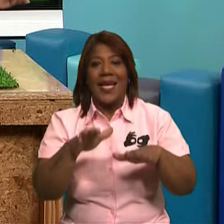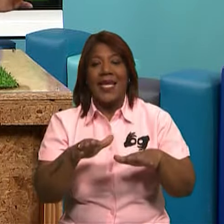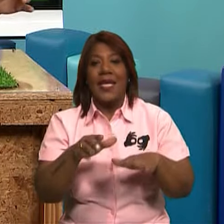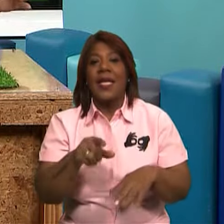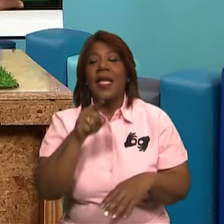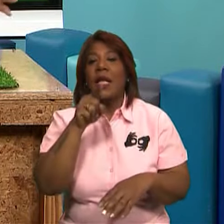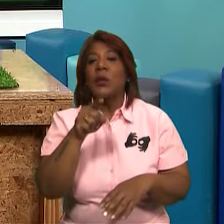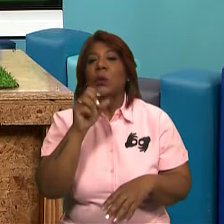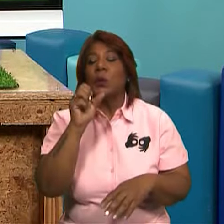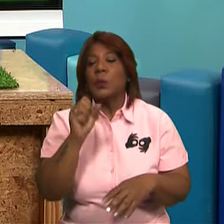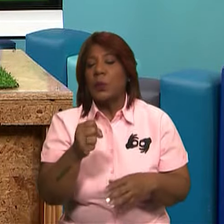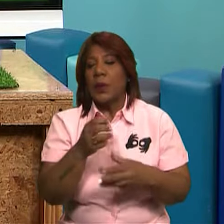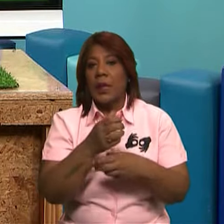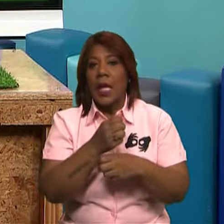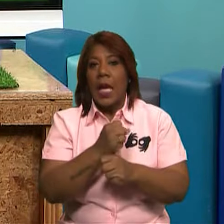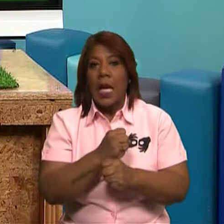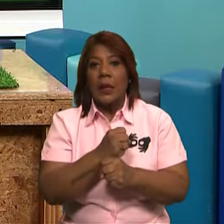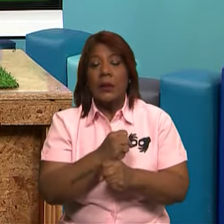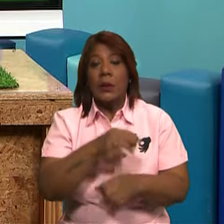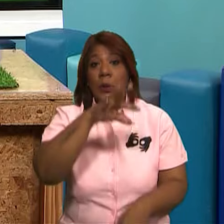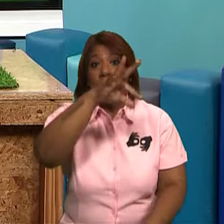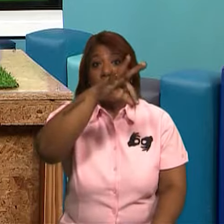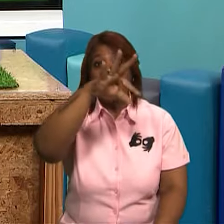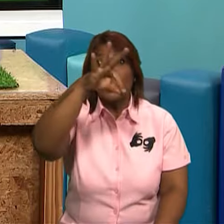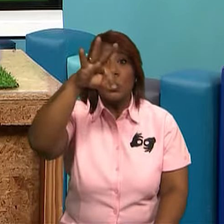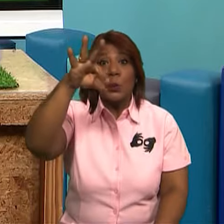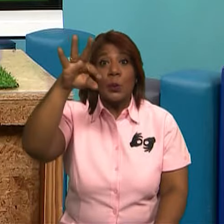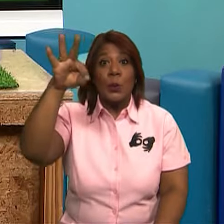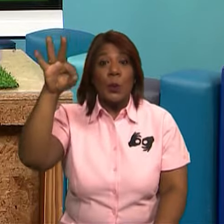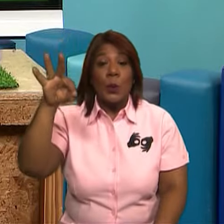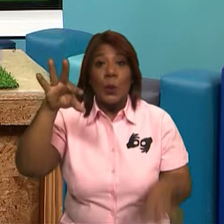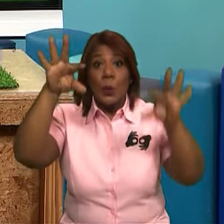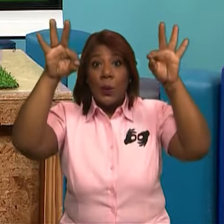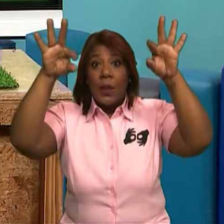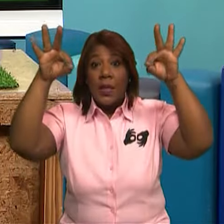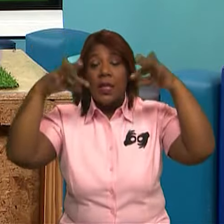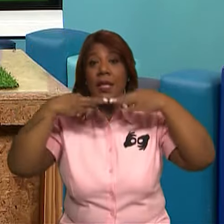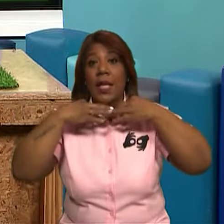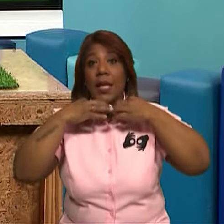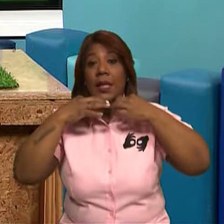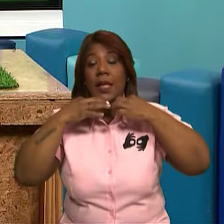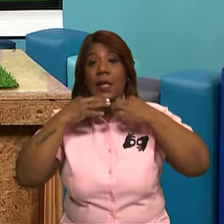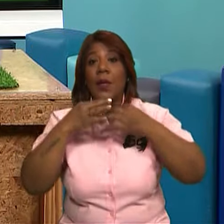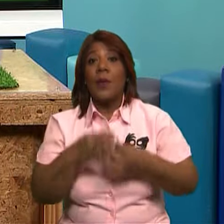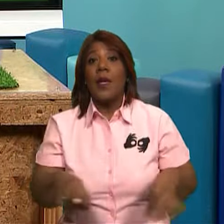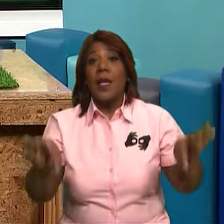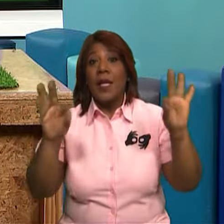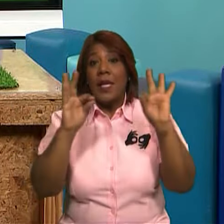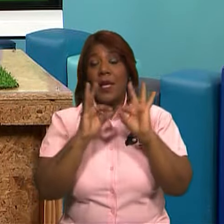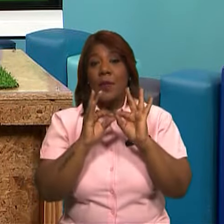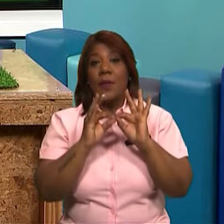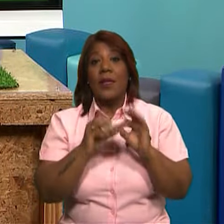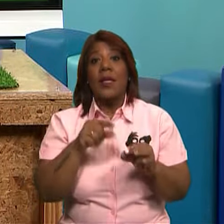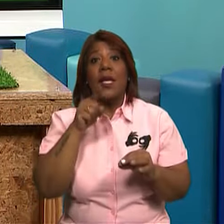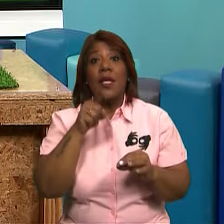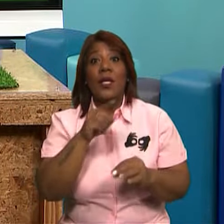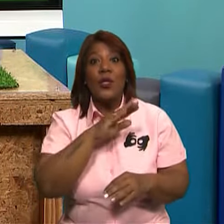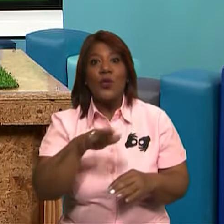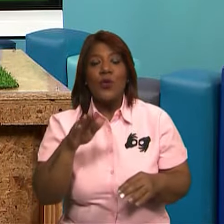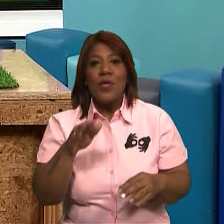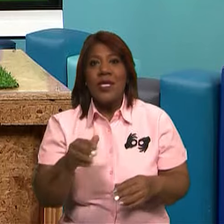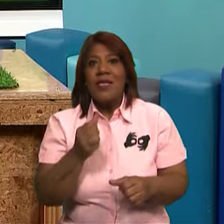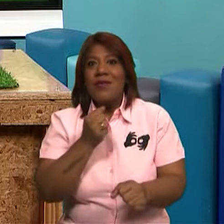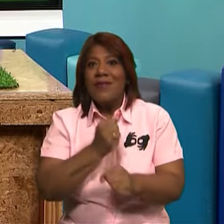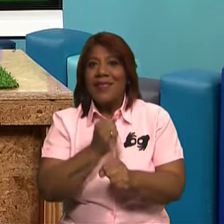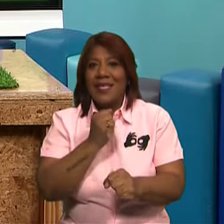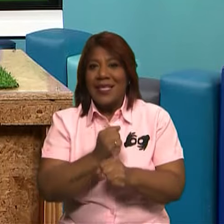estas bolitas, lo puede hacer con horquilla de colgar la ropa y perfecto. Lo importante es que su niño se sienta implicado a trabajar.